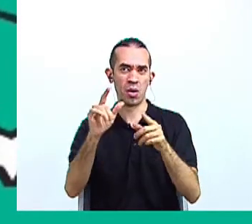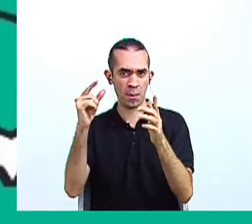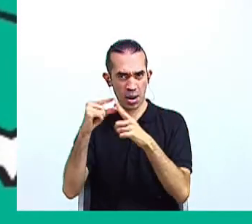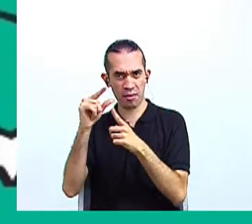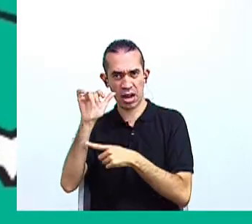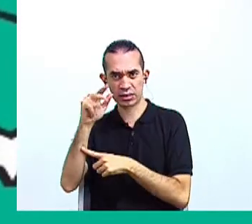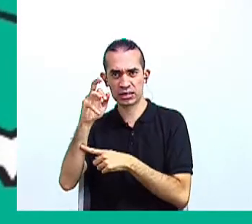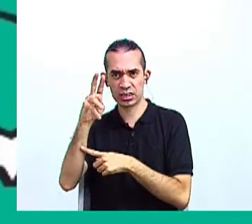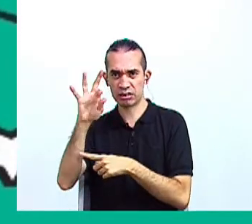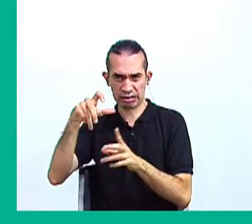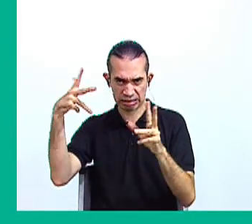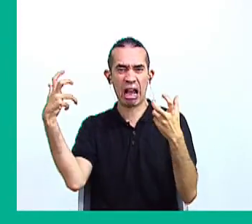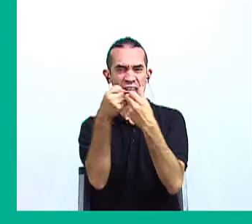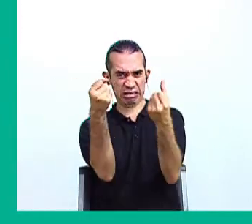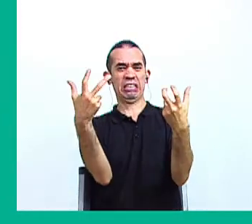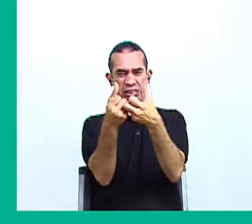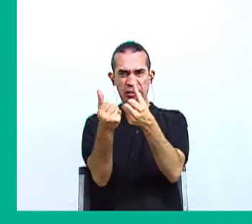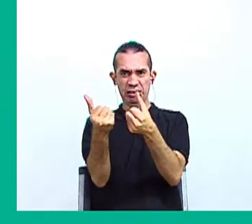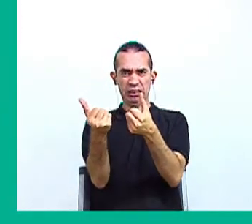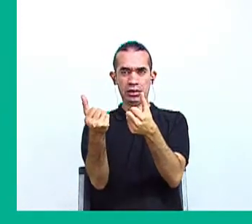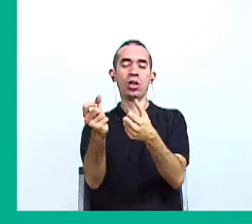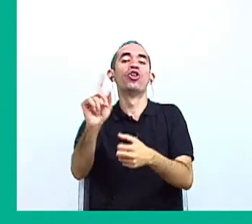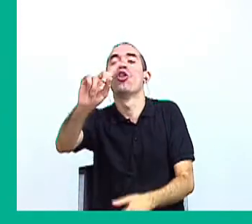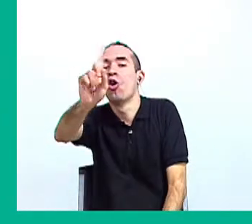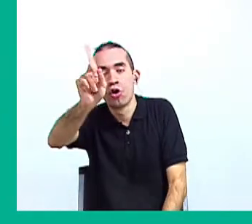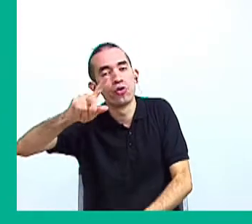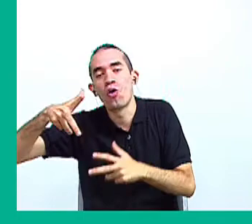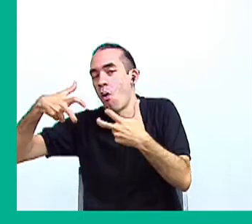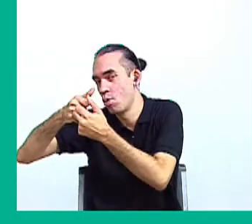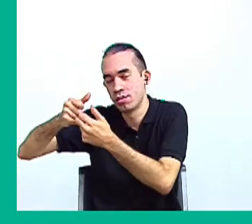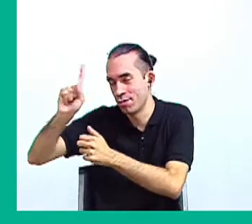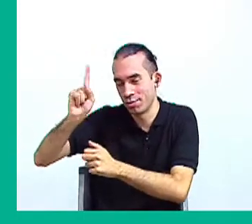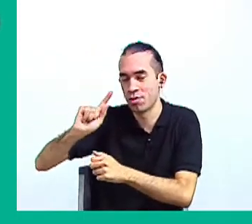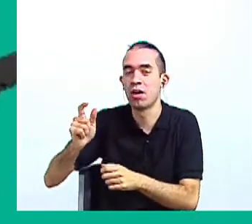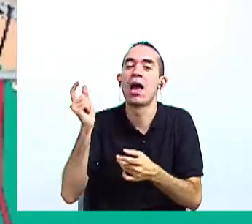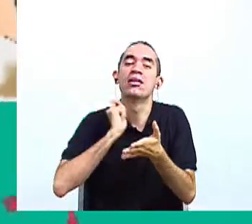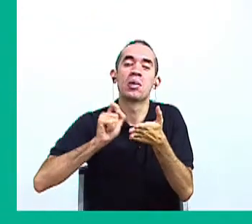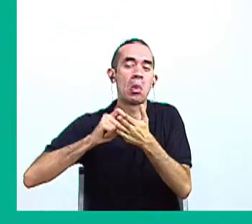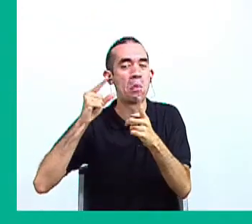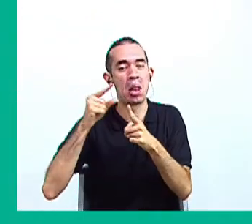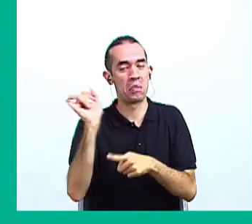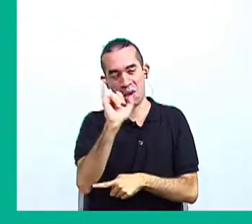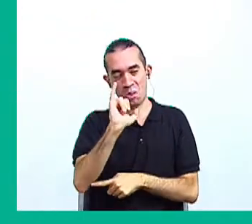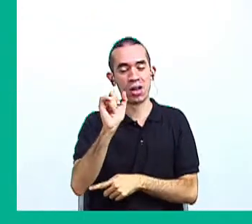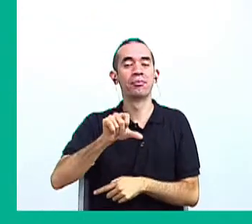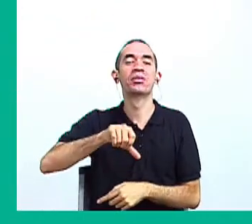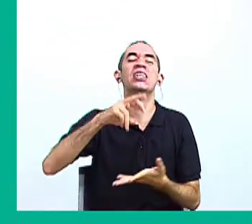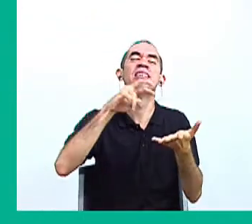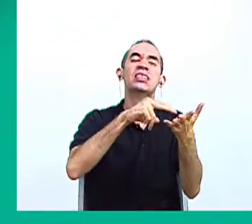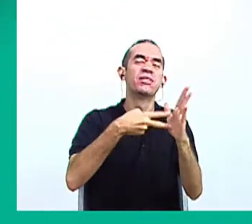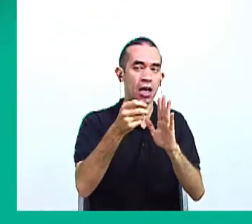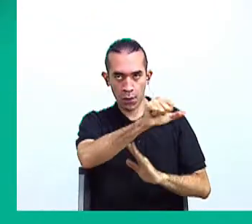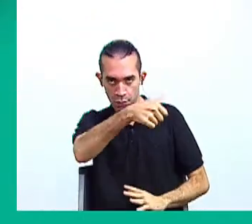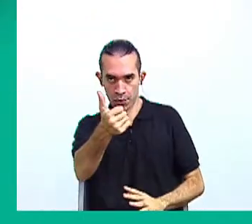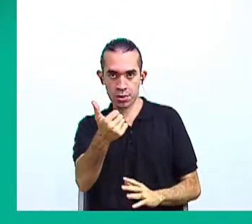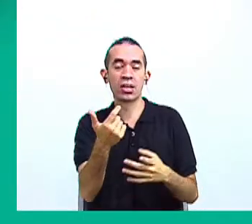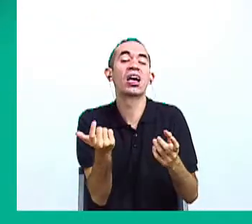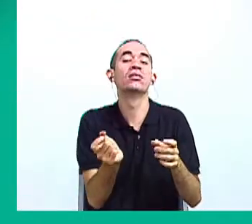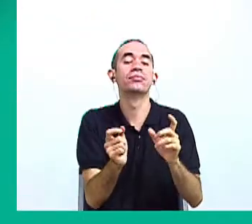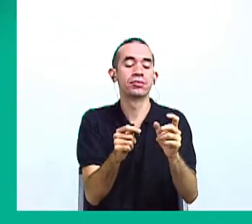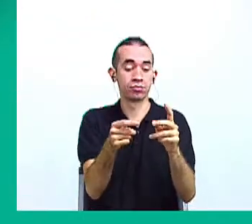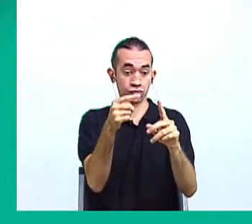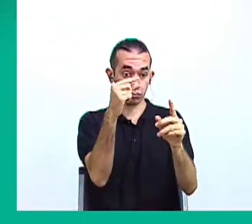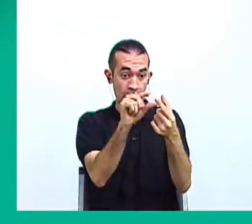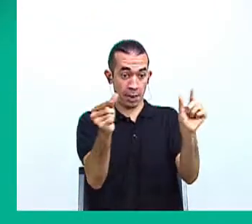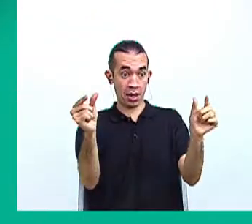¿Accidentes gramaticales? No ese tipo de accidentes. Nos referimos a los accidentes gramaticales como